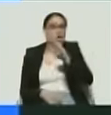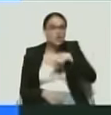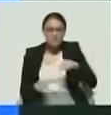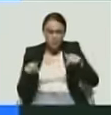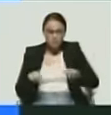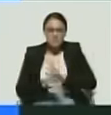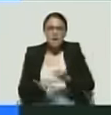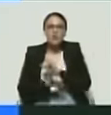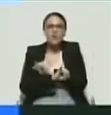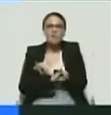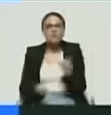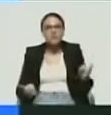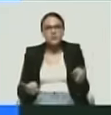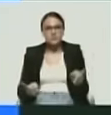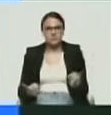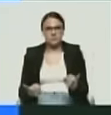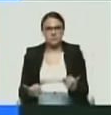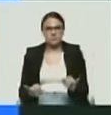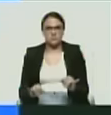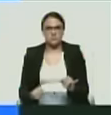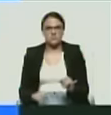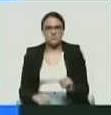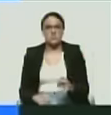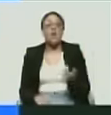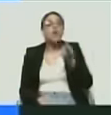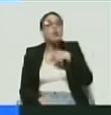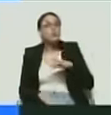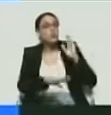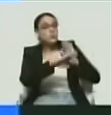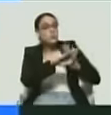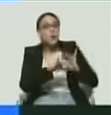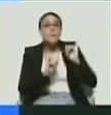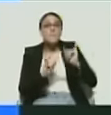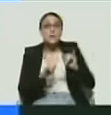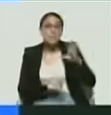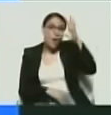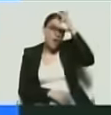a la embajada argentina en Venezuela